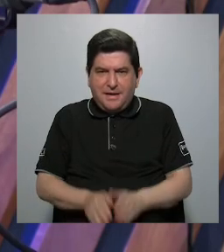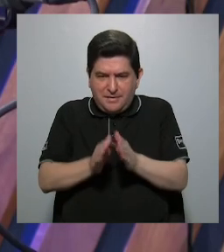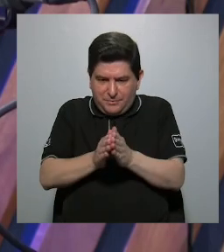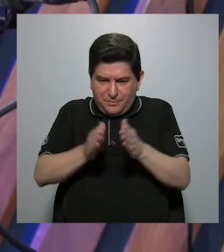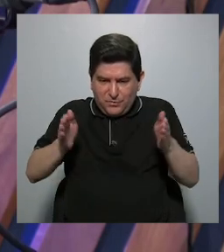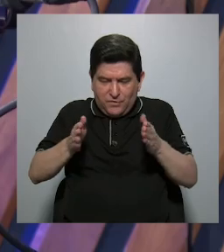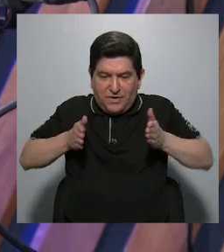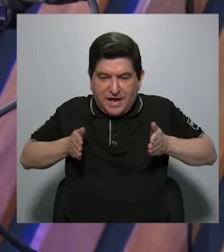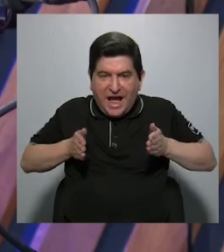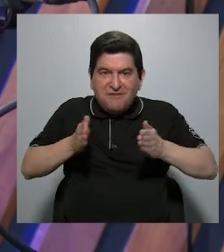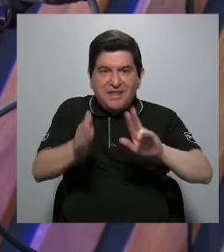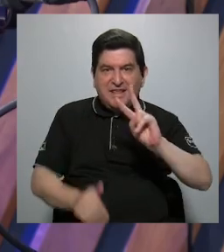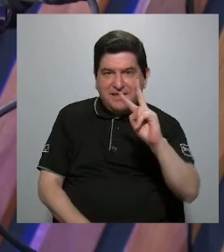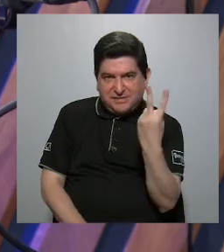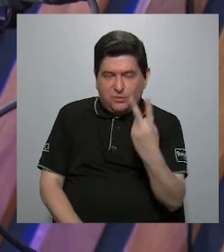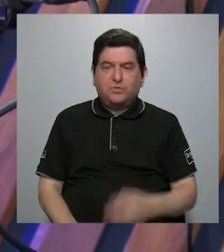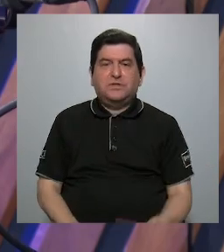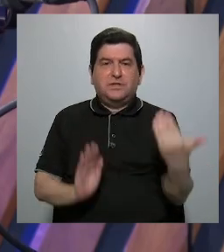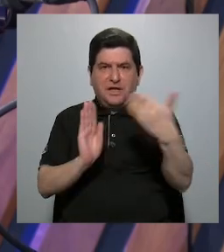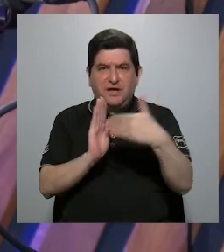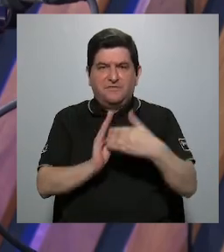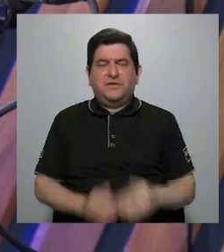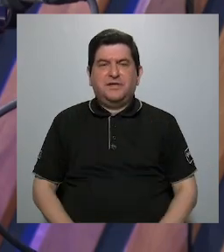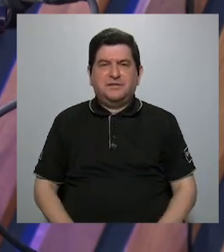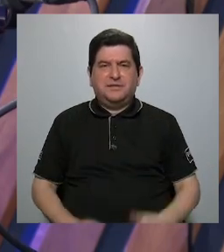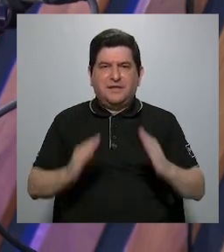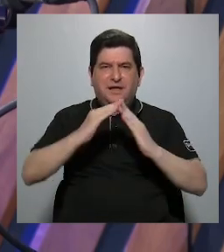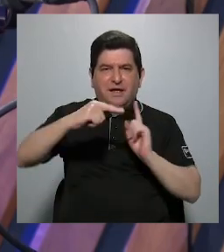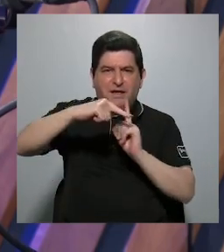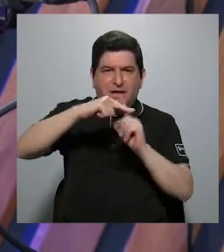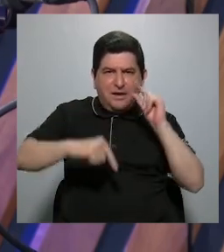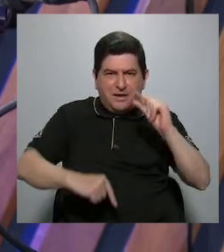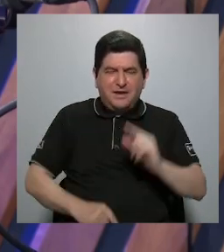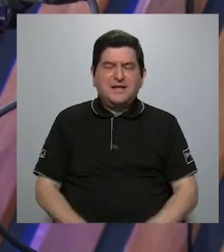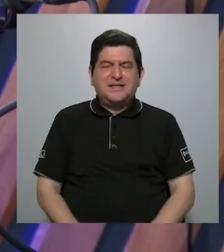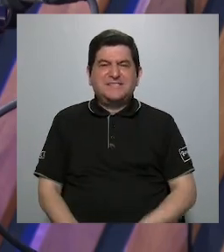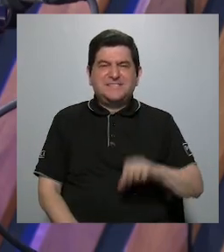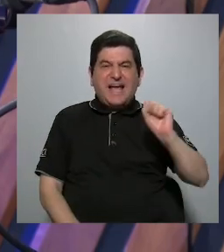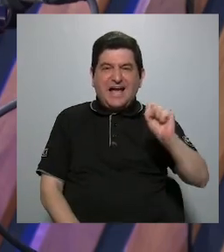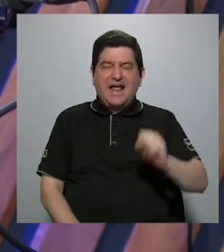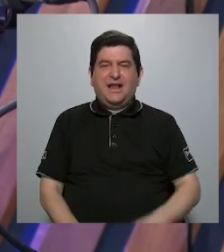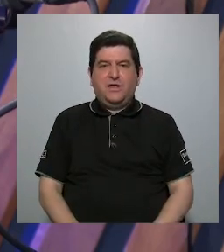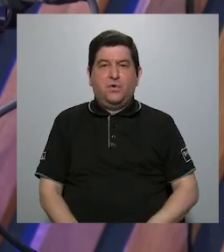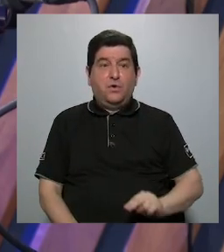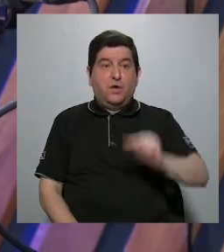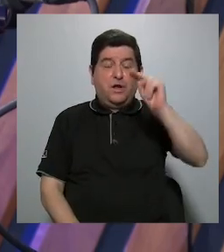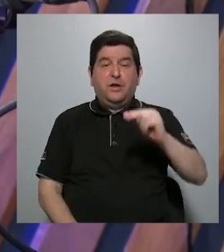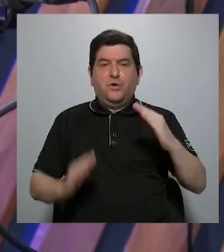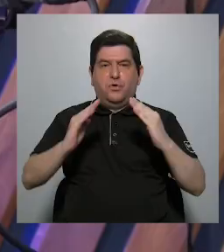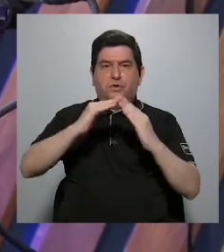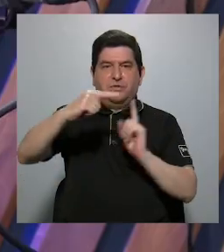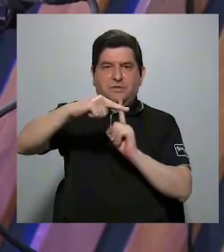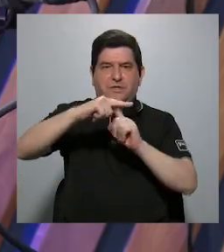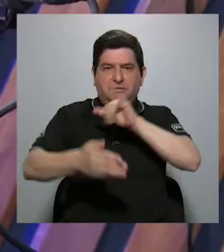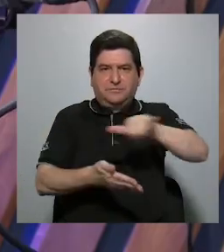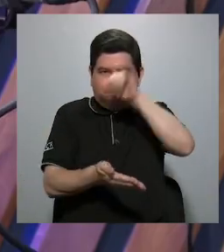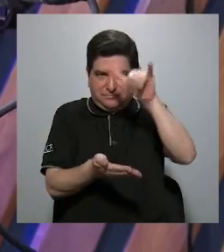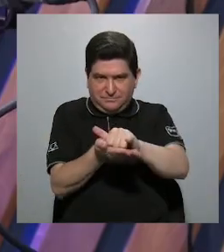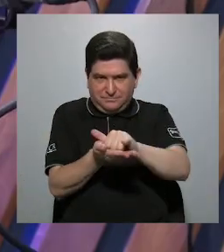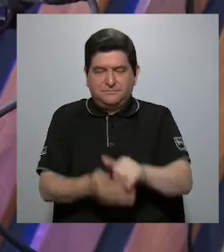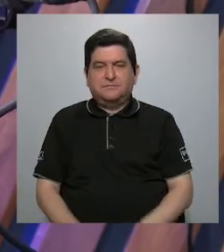esa ampliación de la Avenida Segunda, afectaba la Capilla del Sagrario, adjunta al costado norte de la